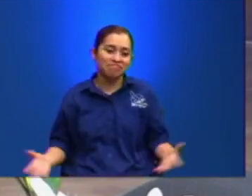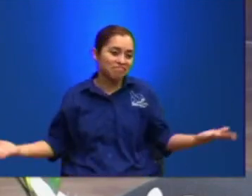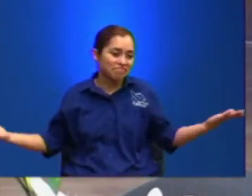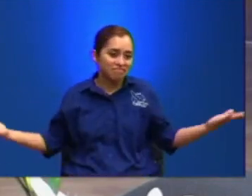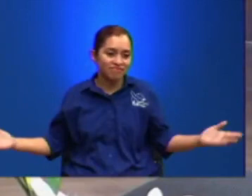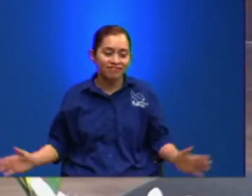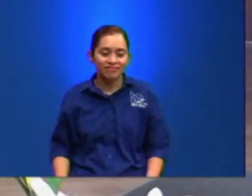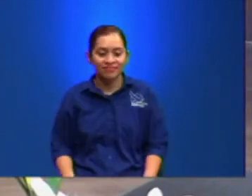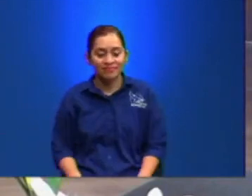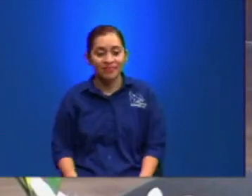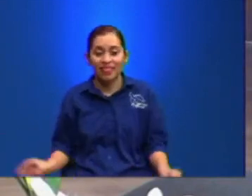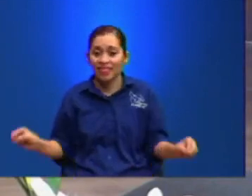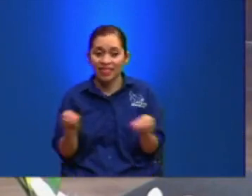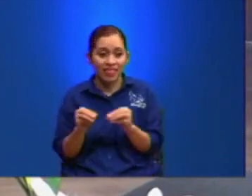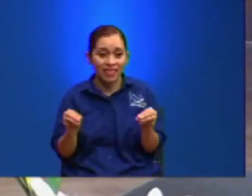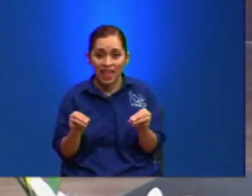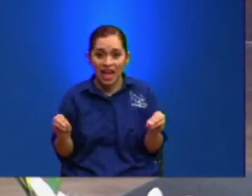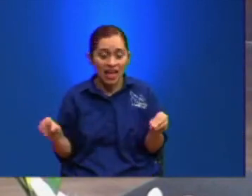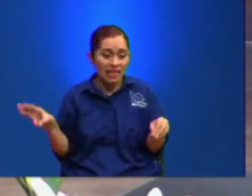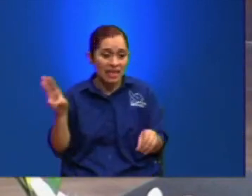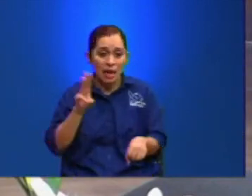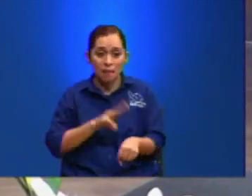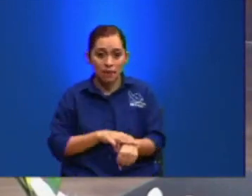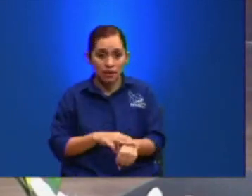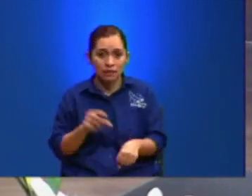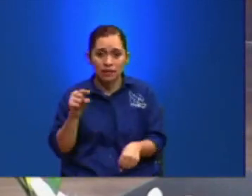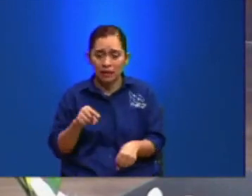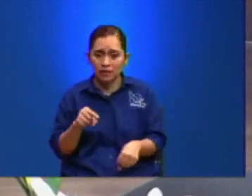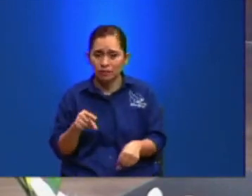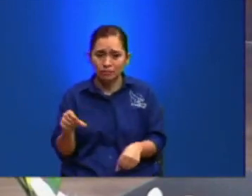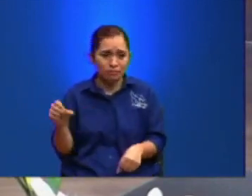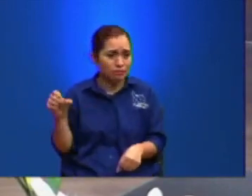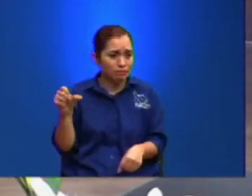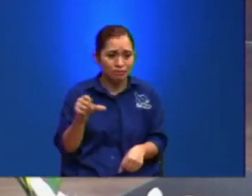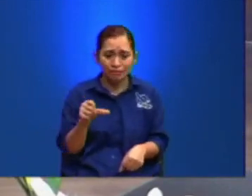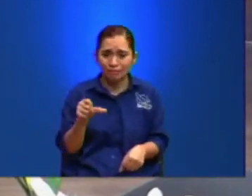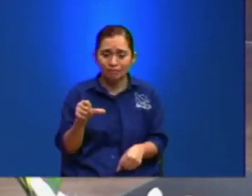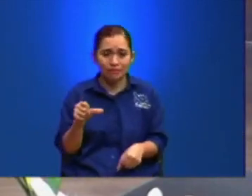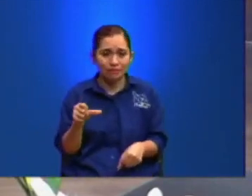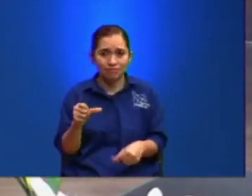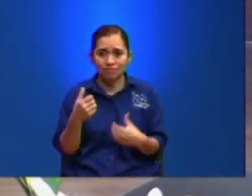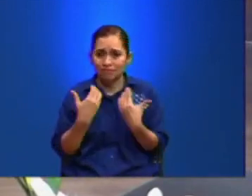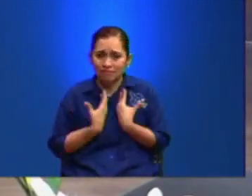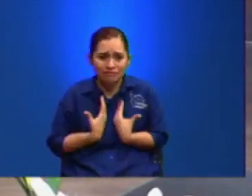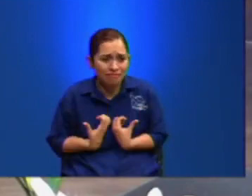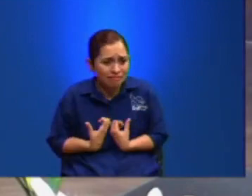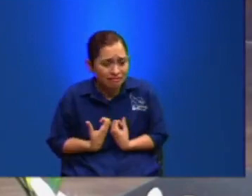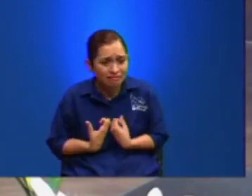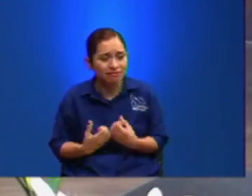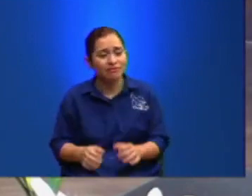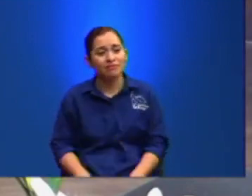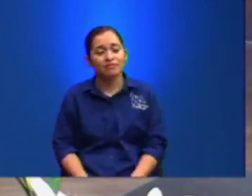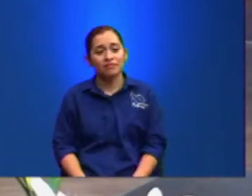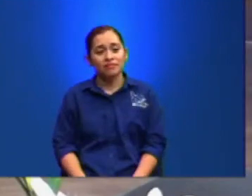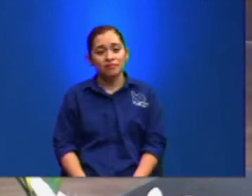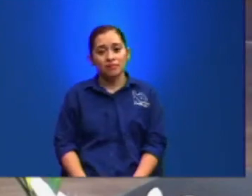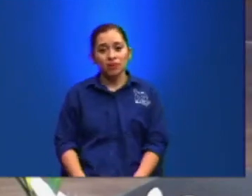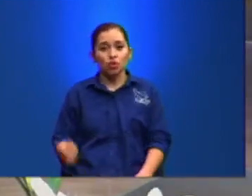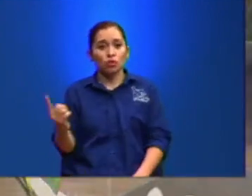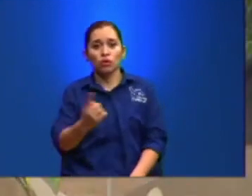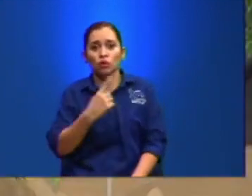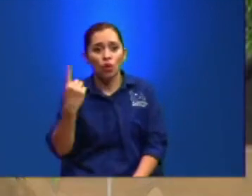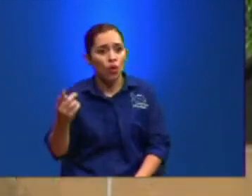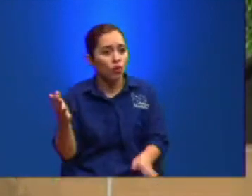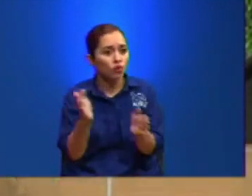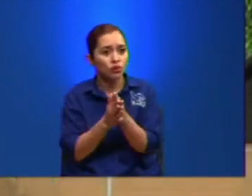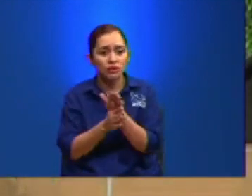sin nadie más semana psoe ser devastador devastadores seguro la fulanita la